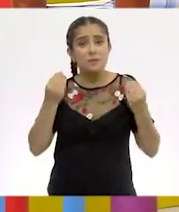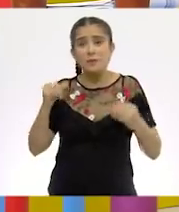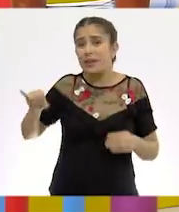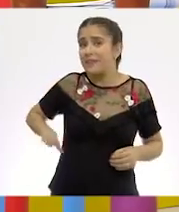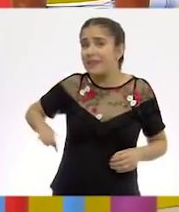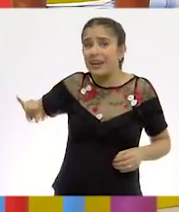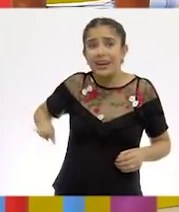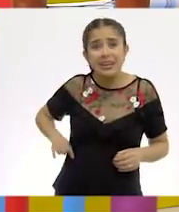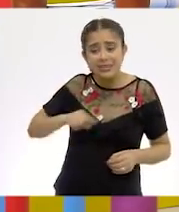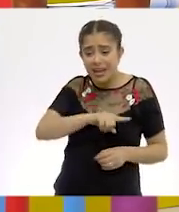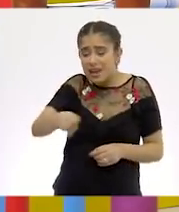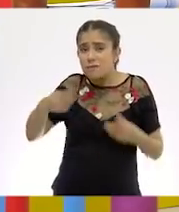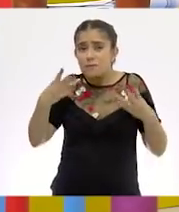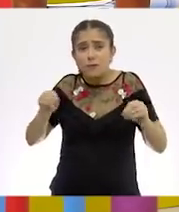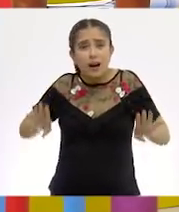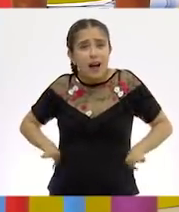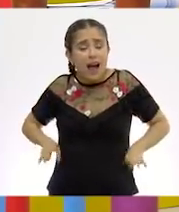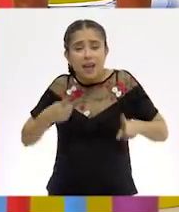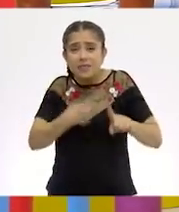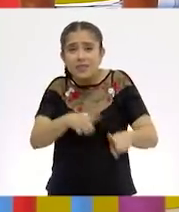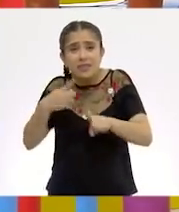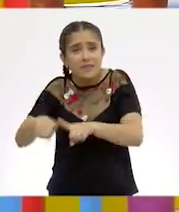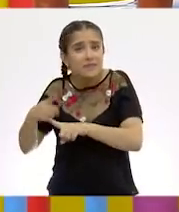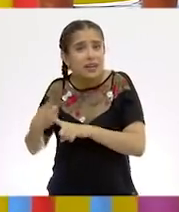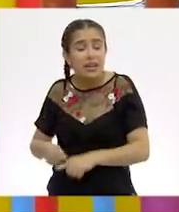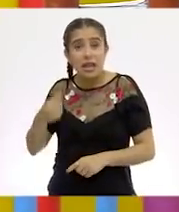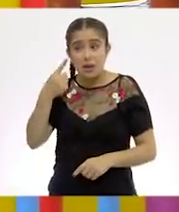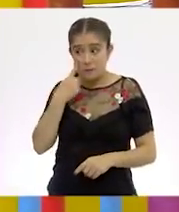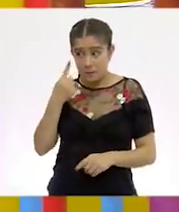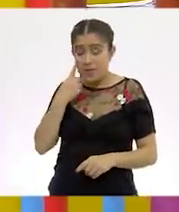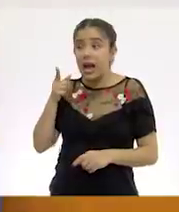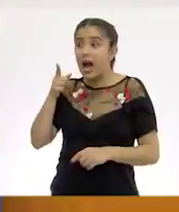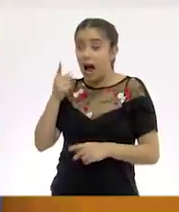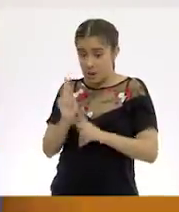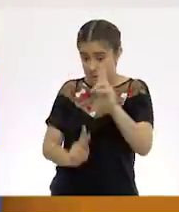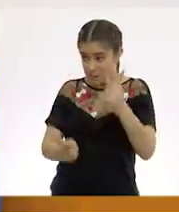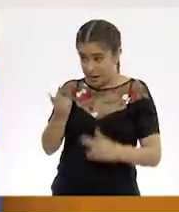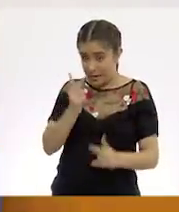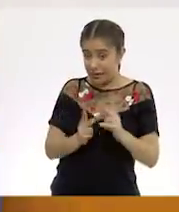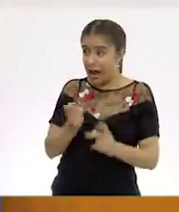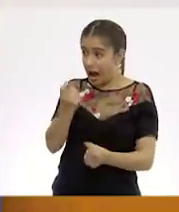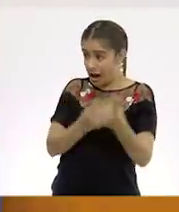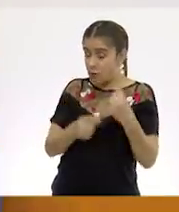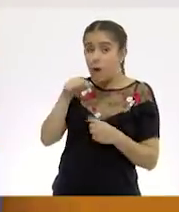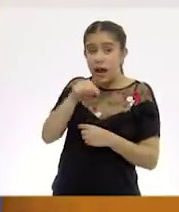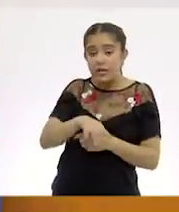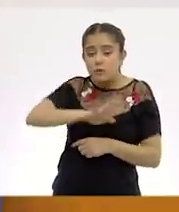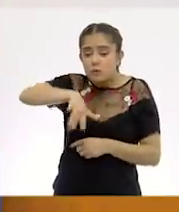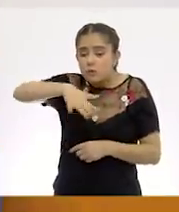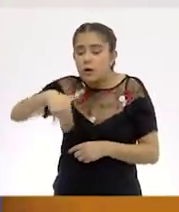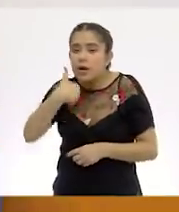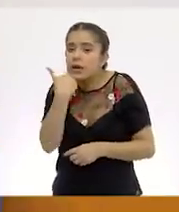interesantes. Incluso hay plantas que, ¿qué crees, Alexia? Que buscan su alimento.